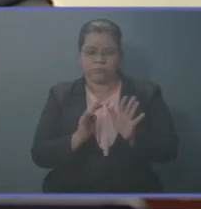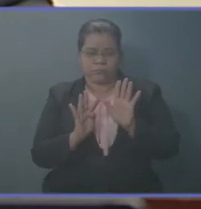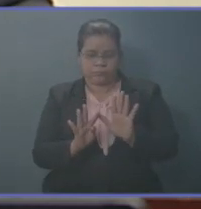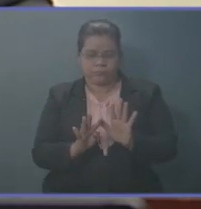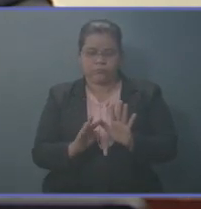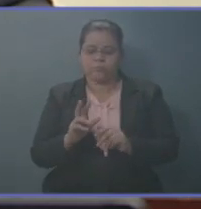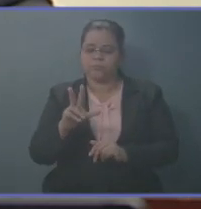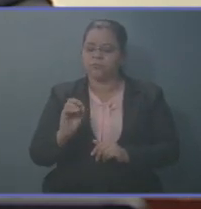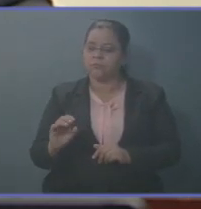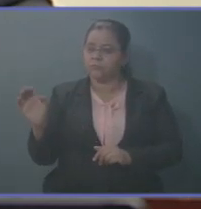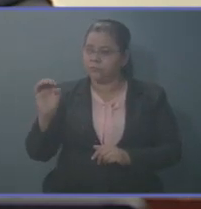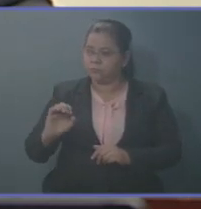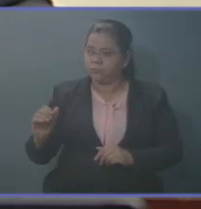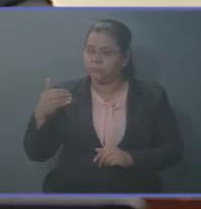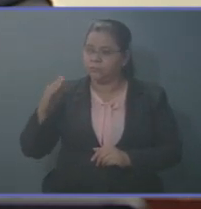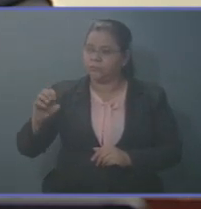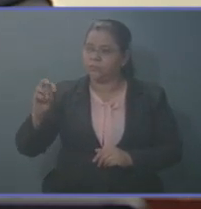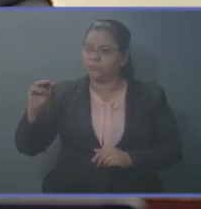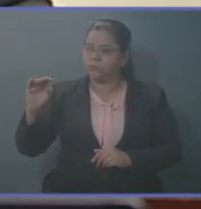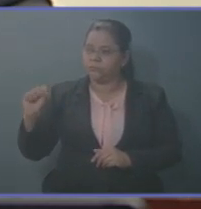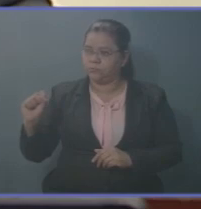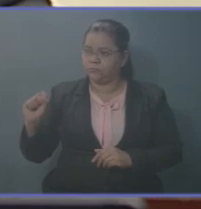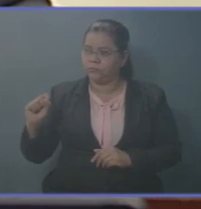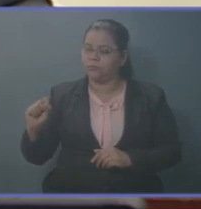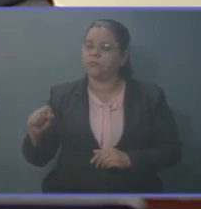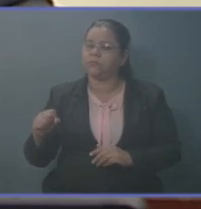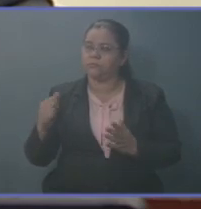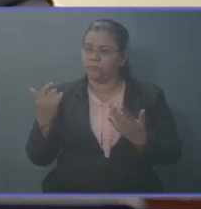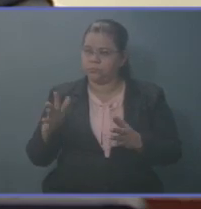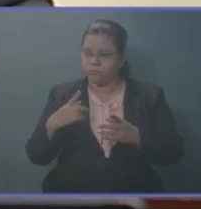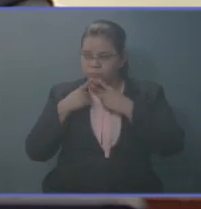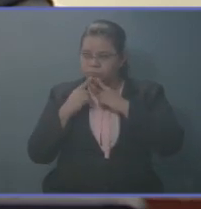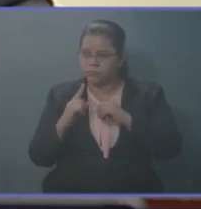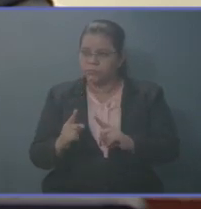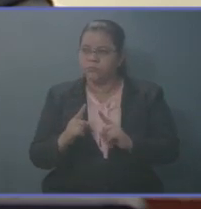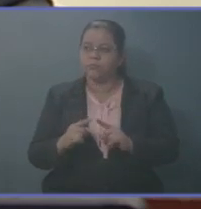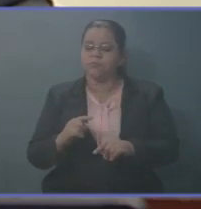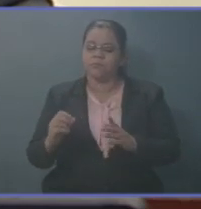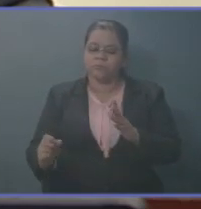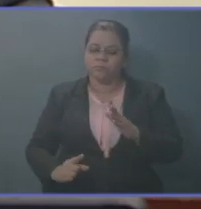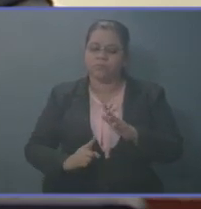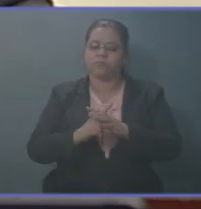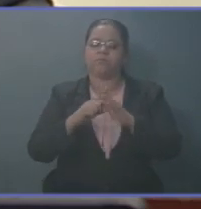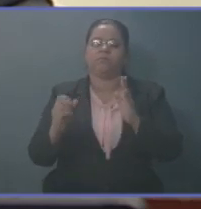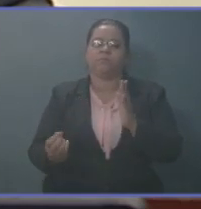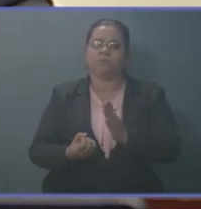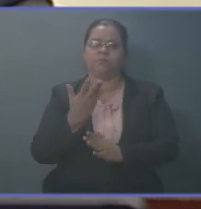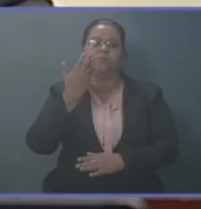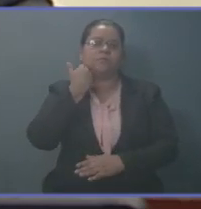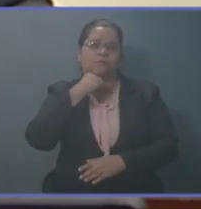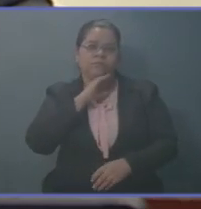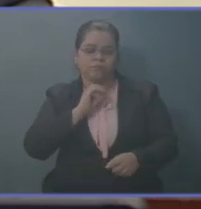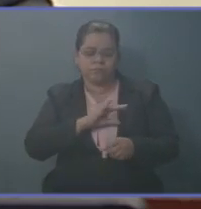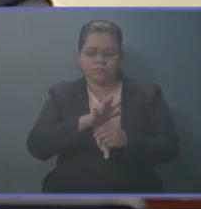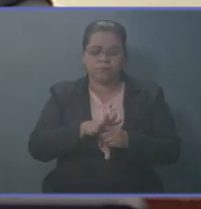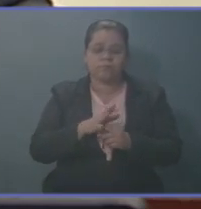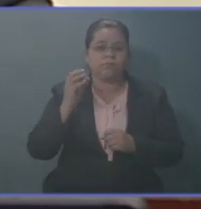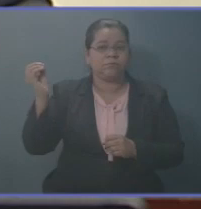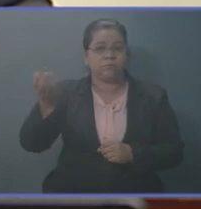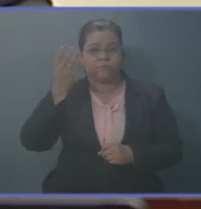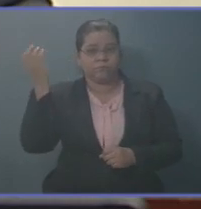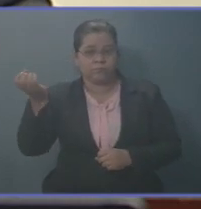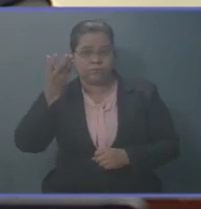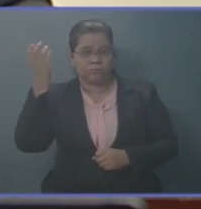enero de 2020 la Organización Mundial de la Salud, OMS, declaró el brote del nuevo coronavirus COVID-19 como una emergencia de